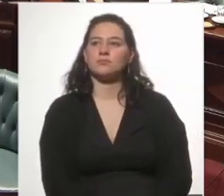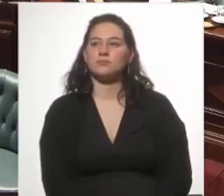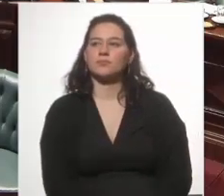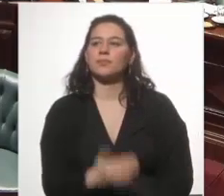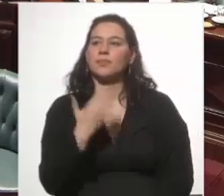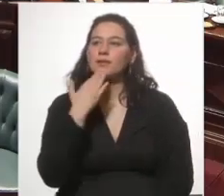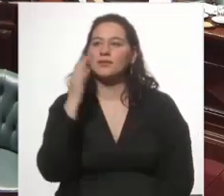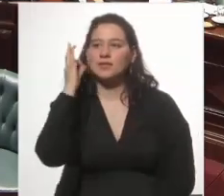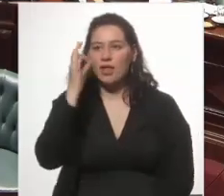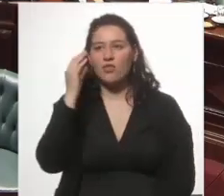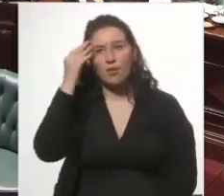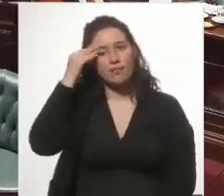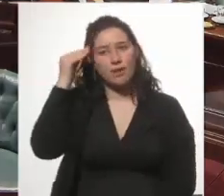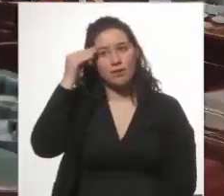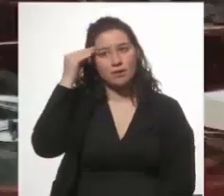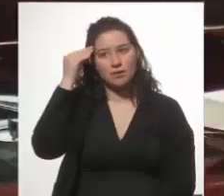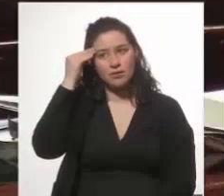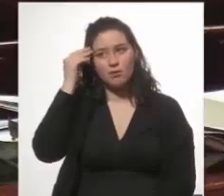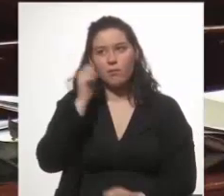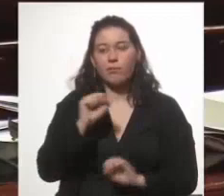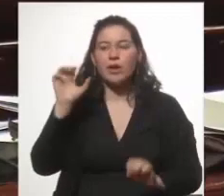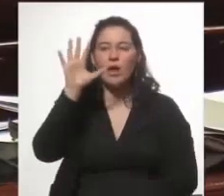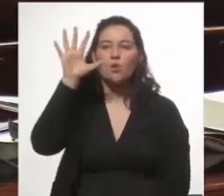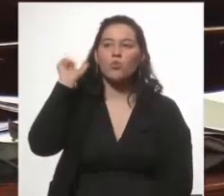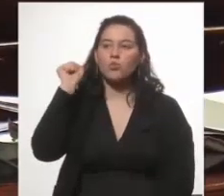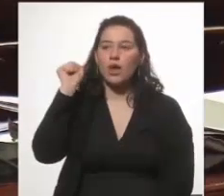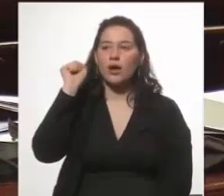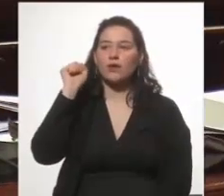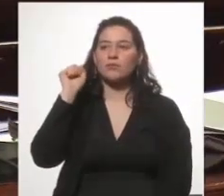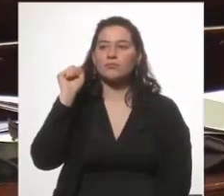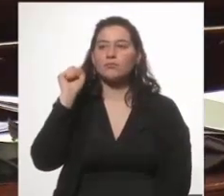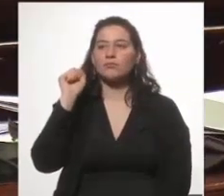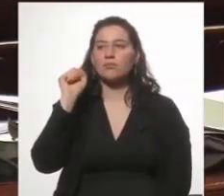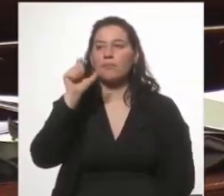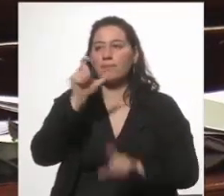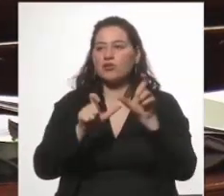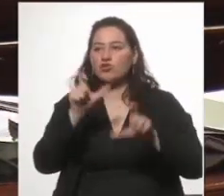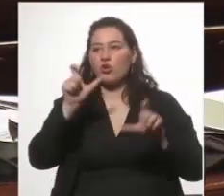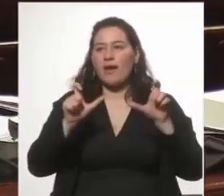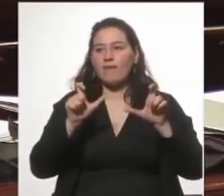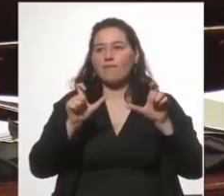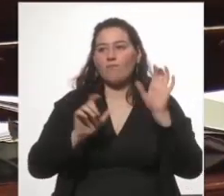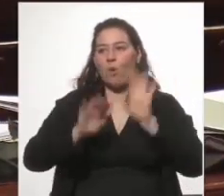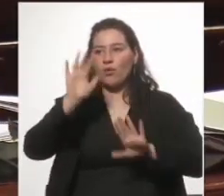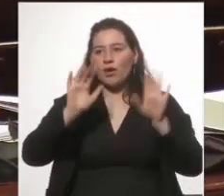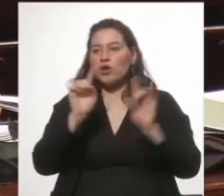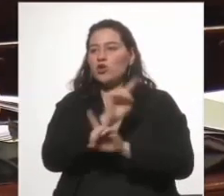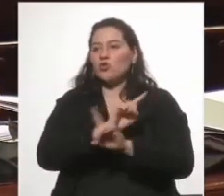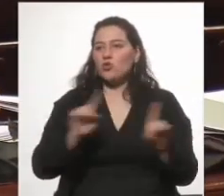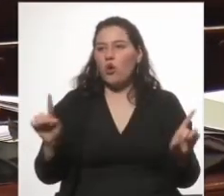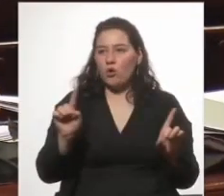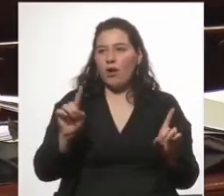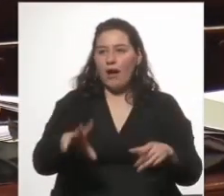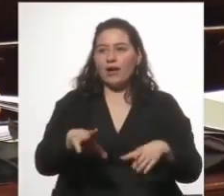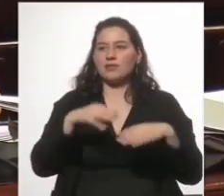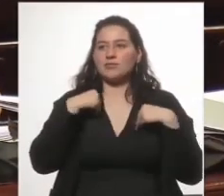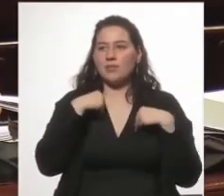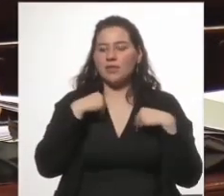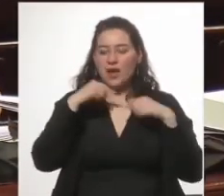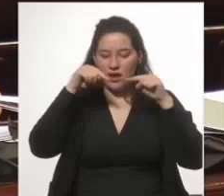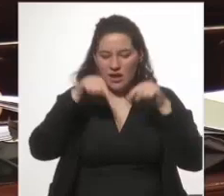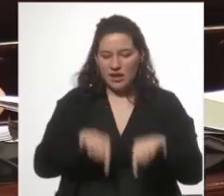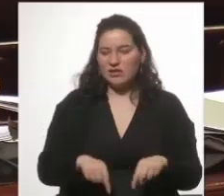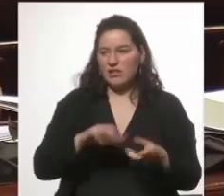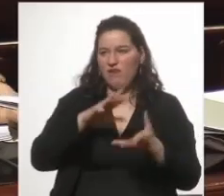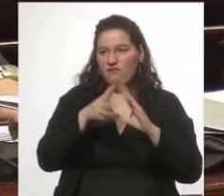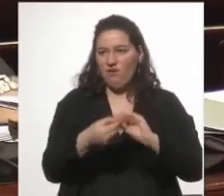Gracias, senador Manini, por haber escuchado a sus votantes y no haberse prestado a esta